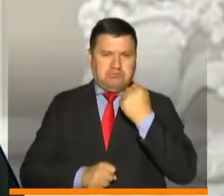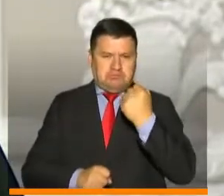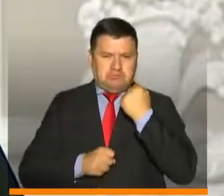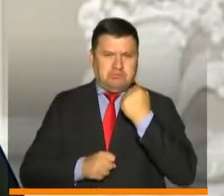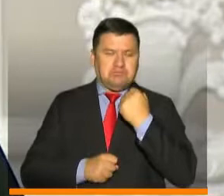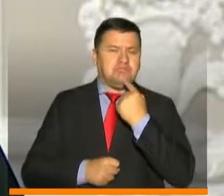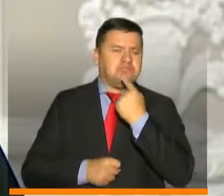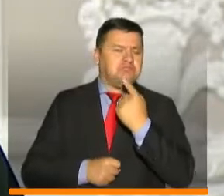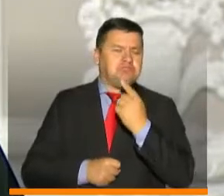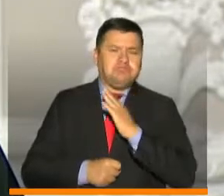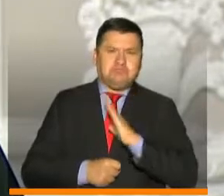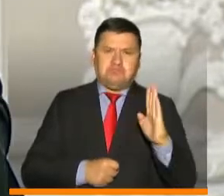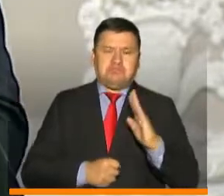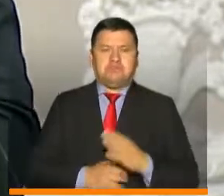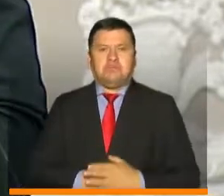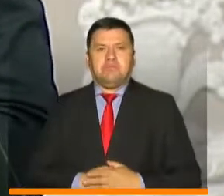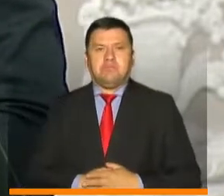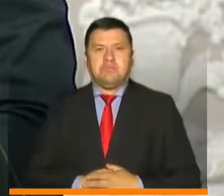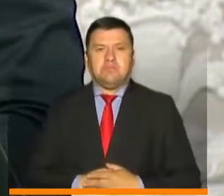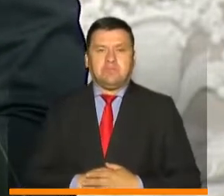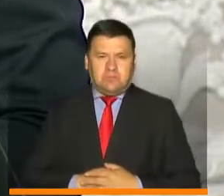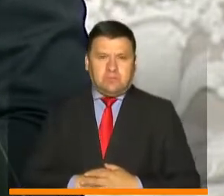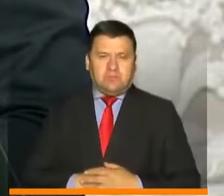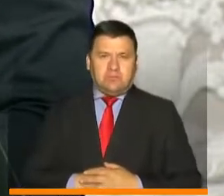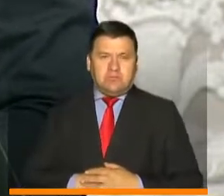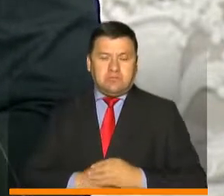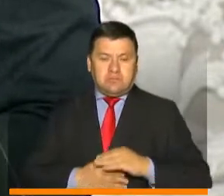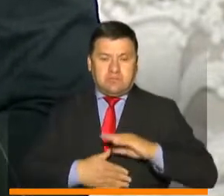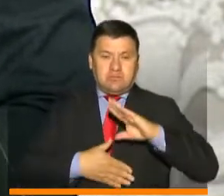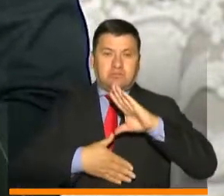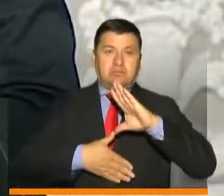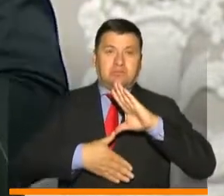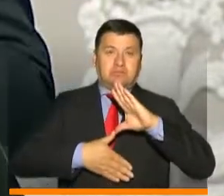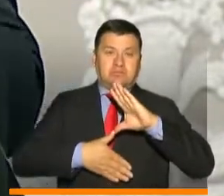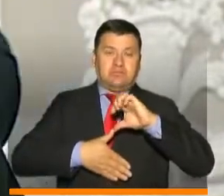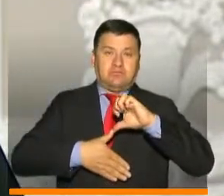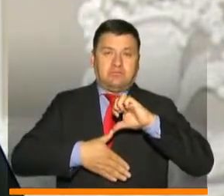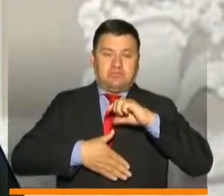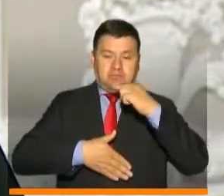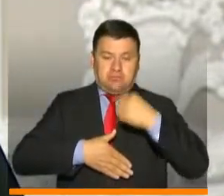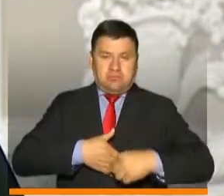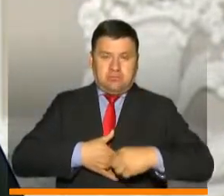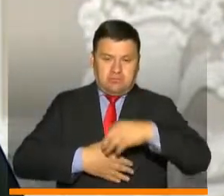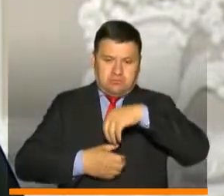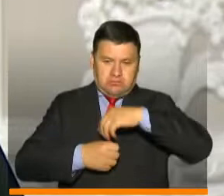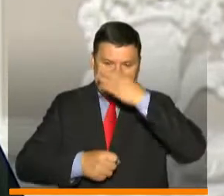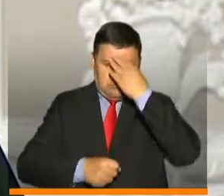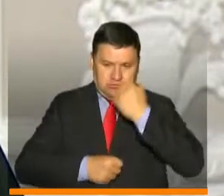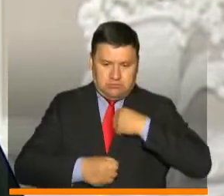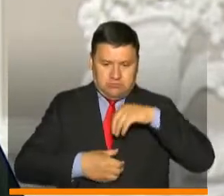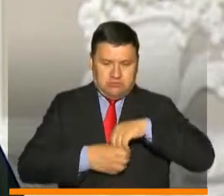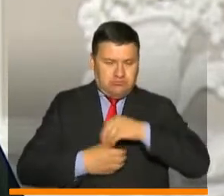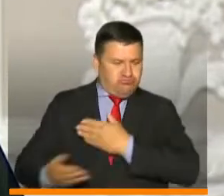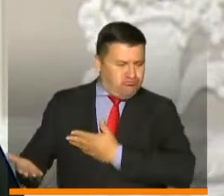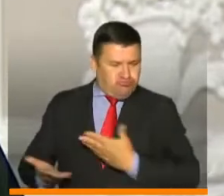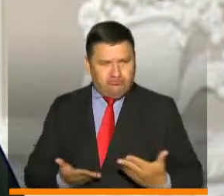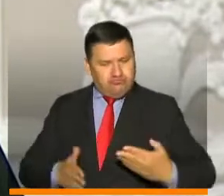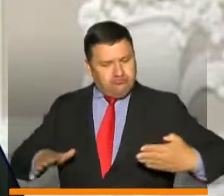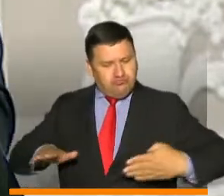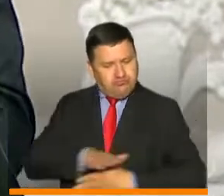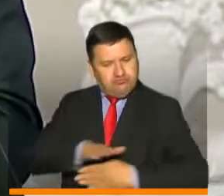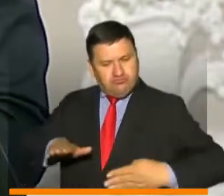me atrevo también a decir lo siguiente. En Sudamérica, la fuerza pública de Colombia